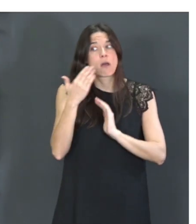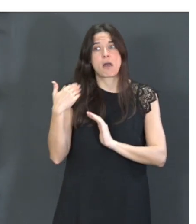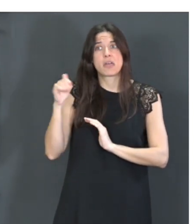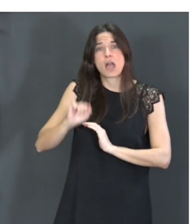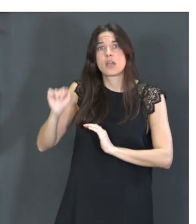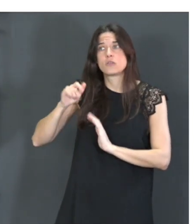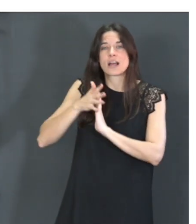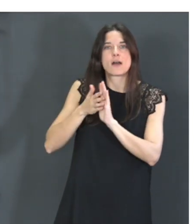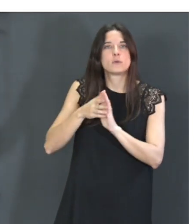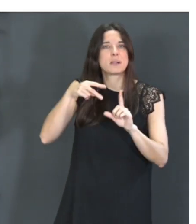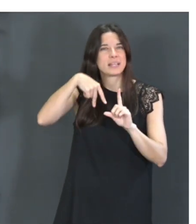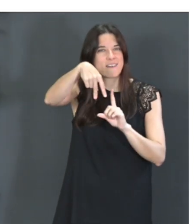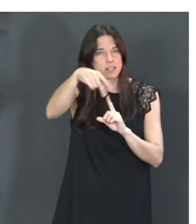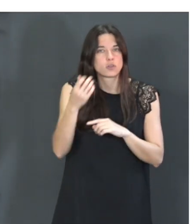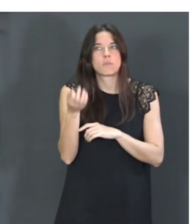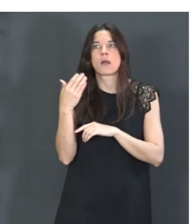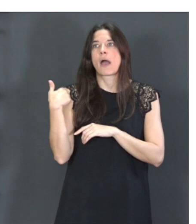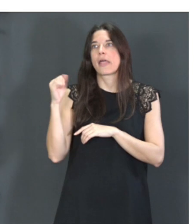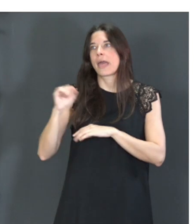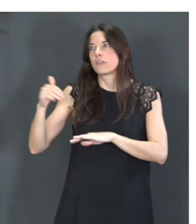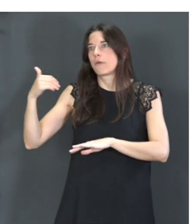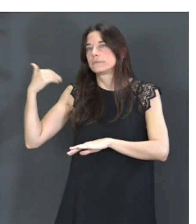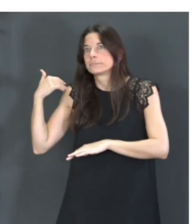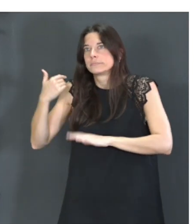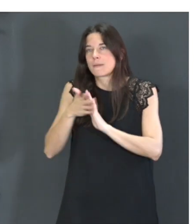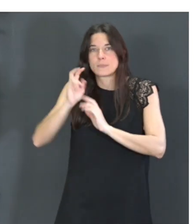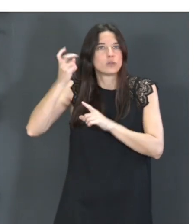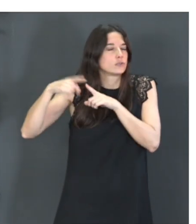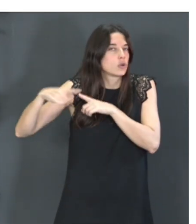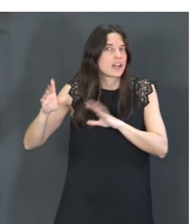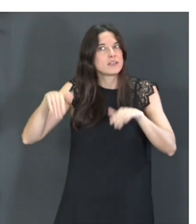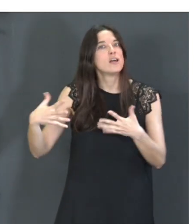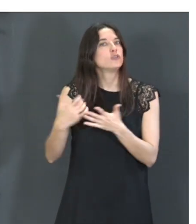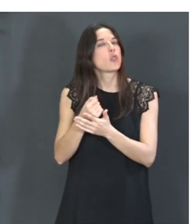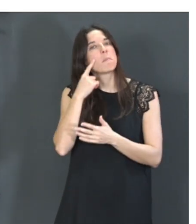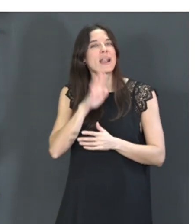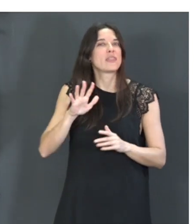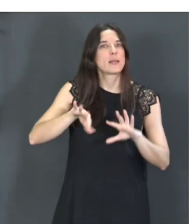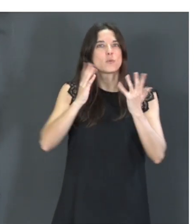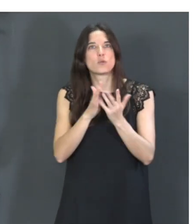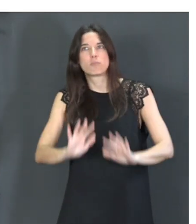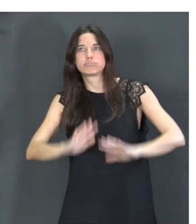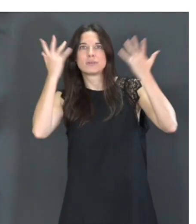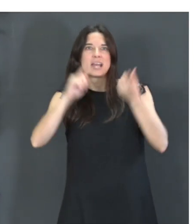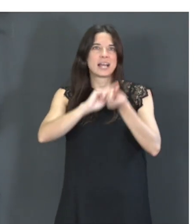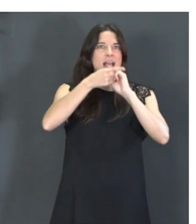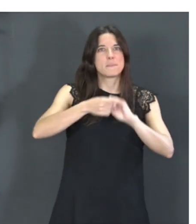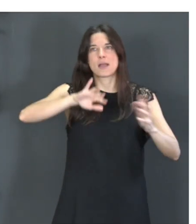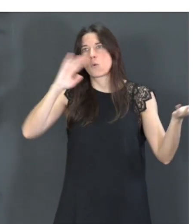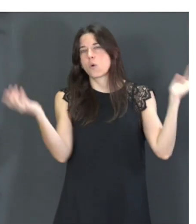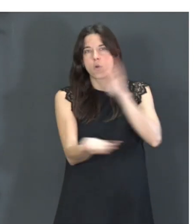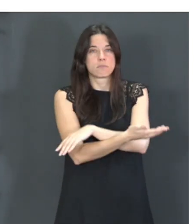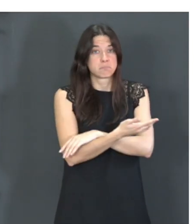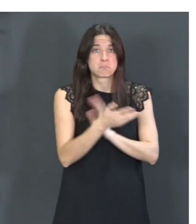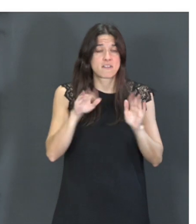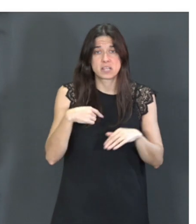del metaverso, hace otros años, y todas ellas parecía que iban a revolucionar el mundo y que no lo iban a cambiar, y insisto